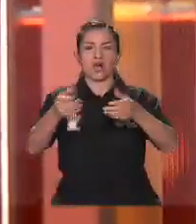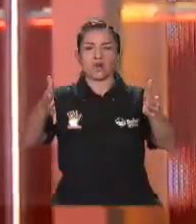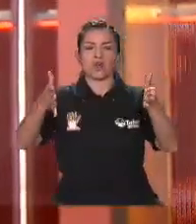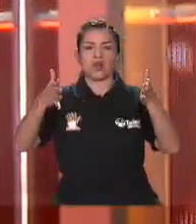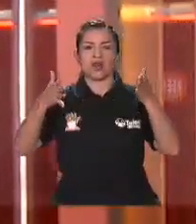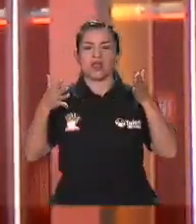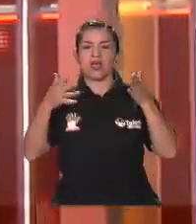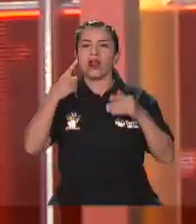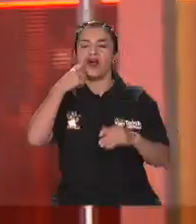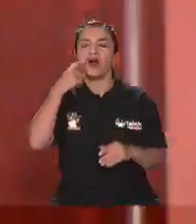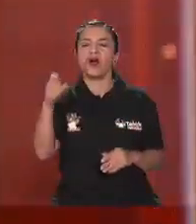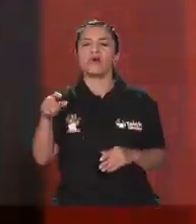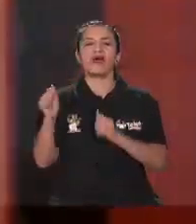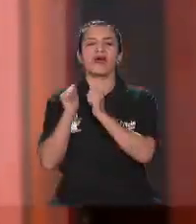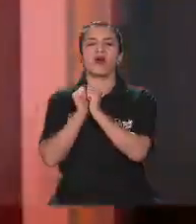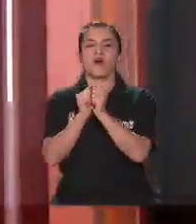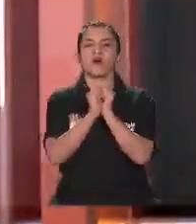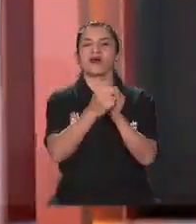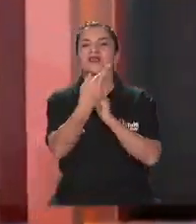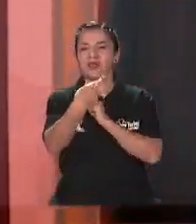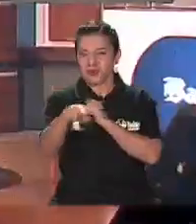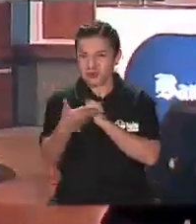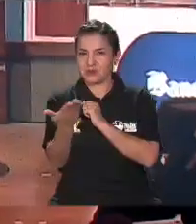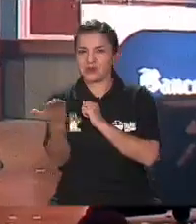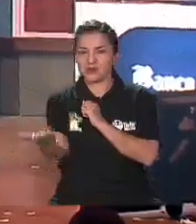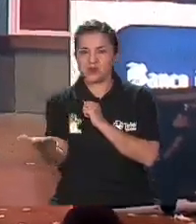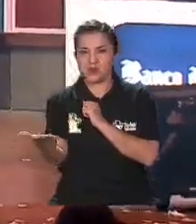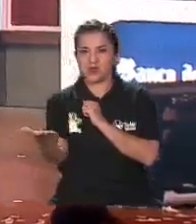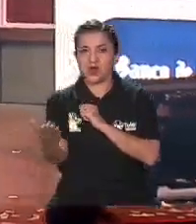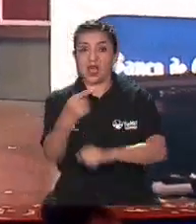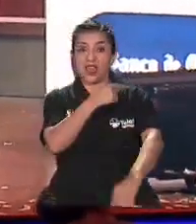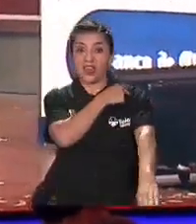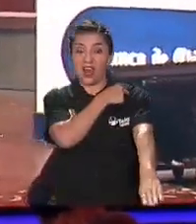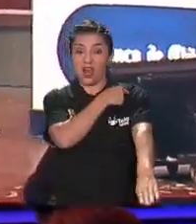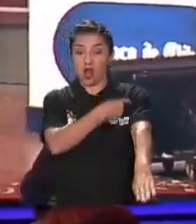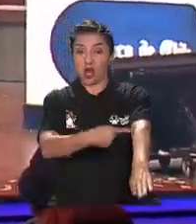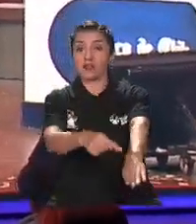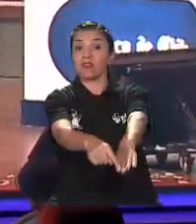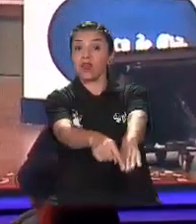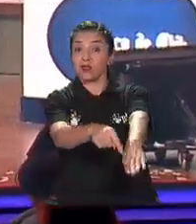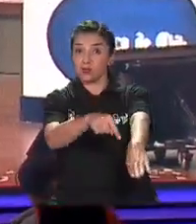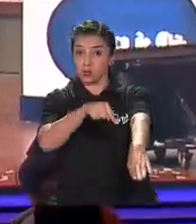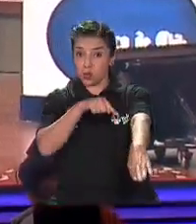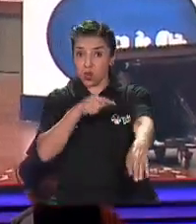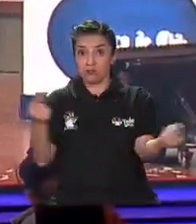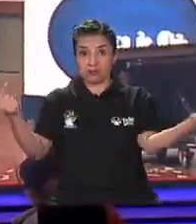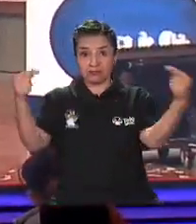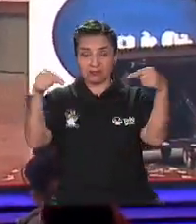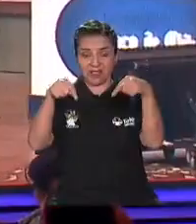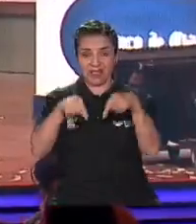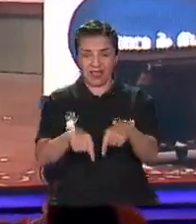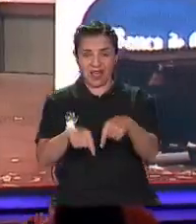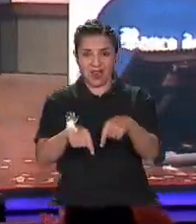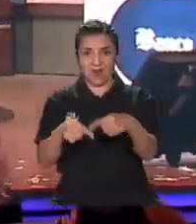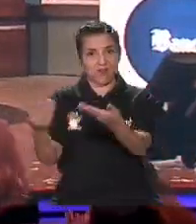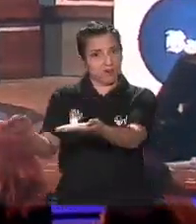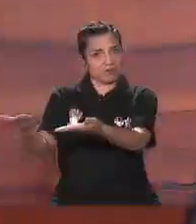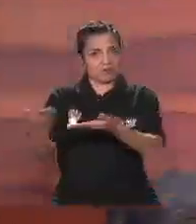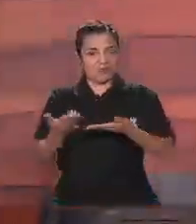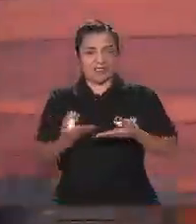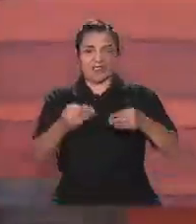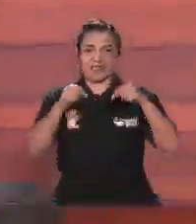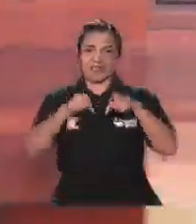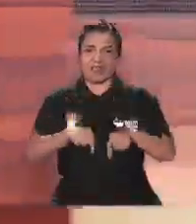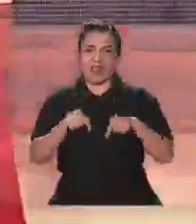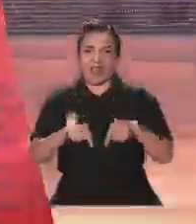que son compañeros suyos que vienen del norte, del sur. Los vamos a recibir aquí en